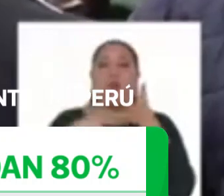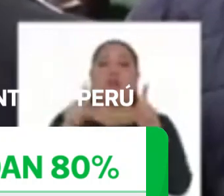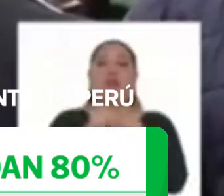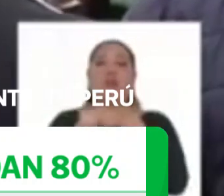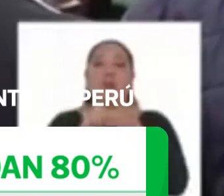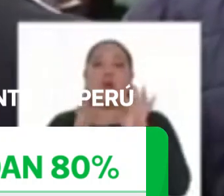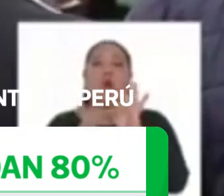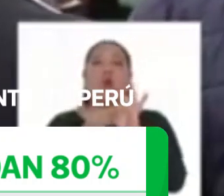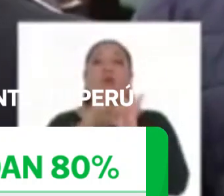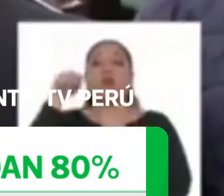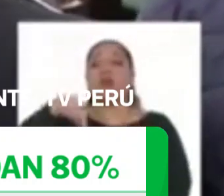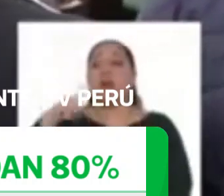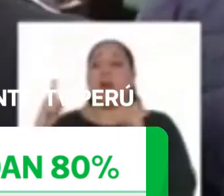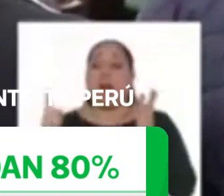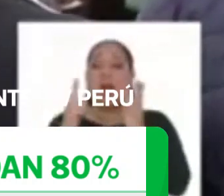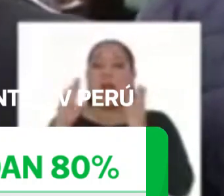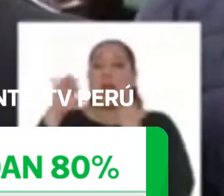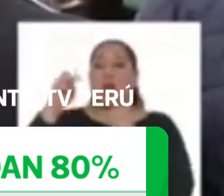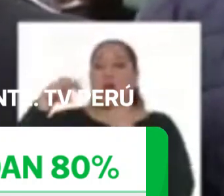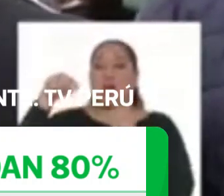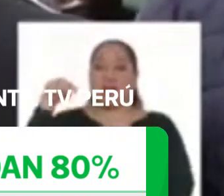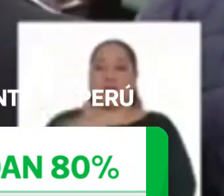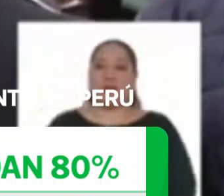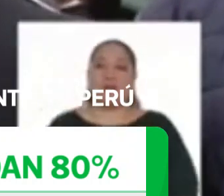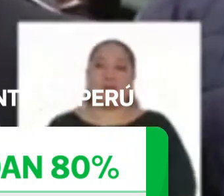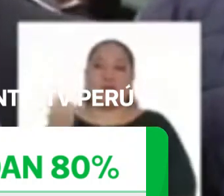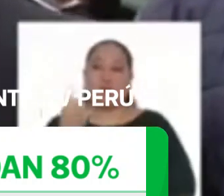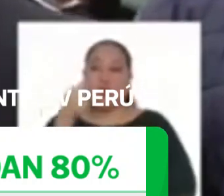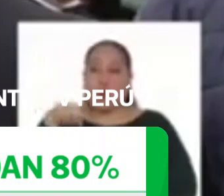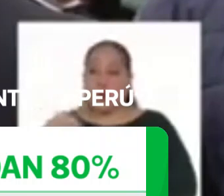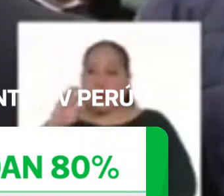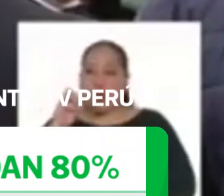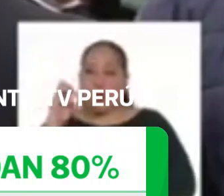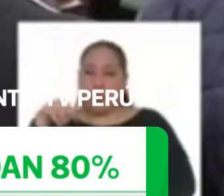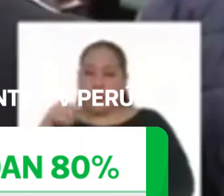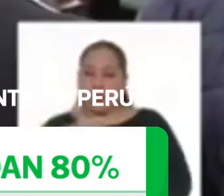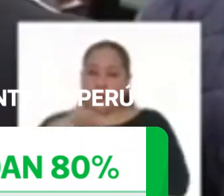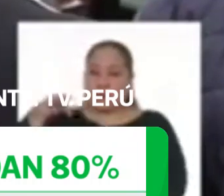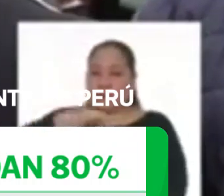vinculados a ese caso de Comas, aunque no es solo en Comas, sino en algunos